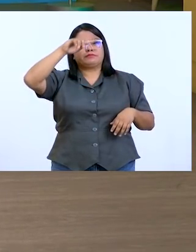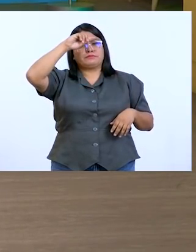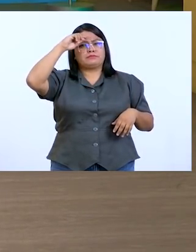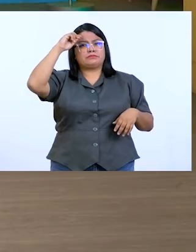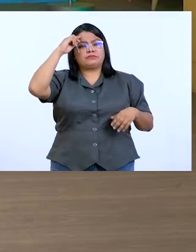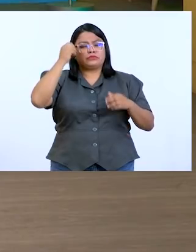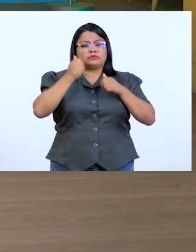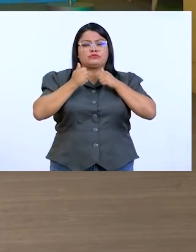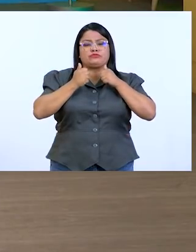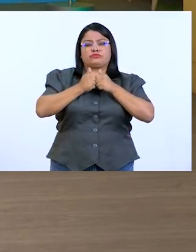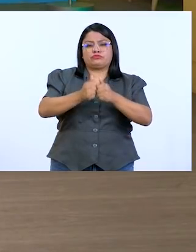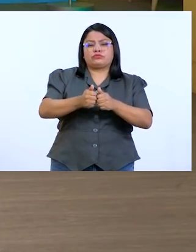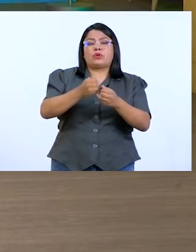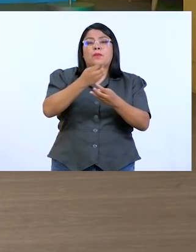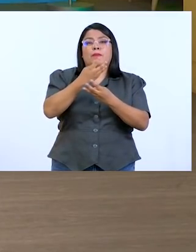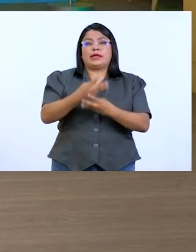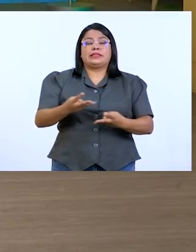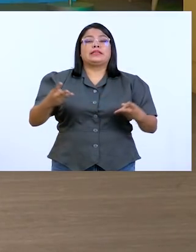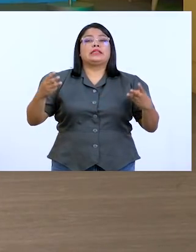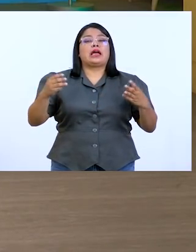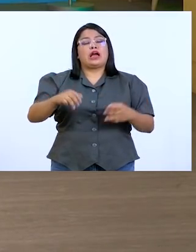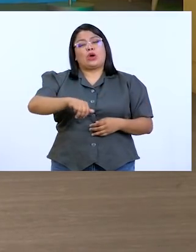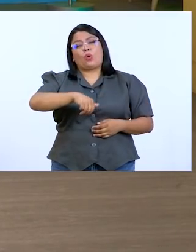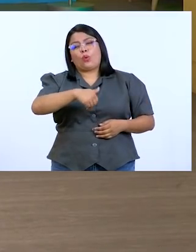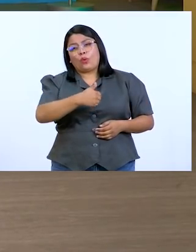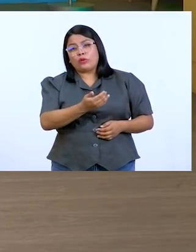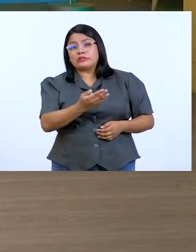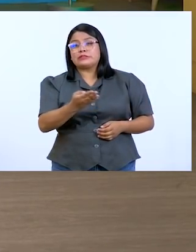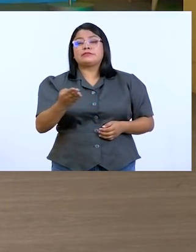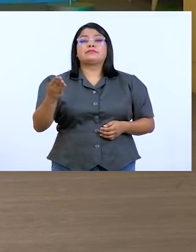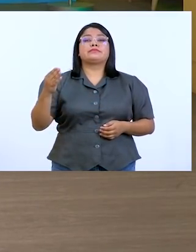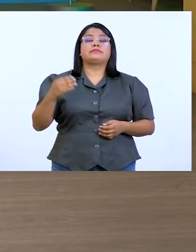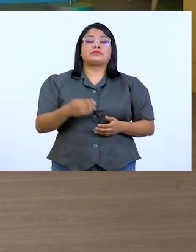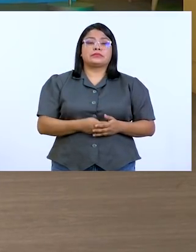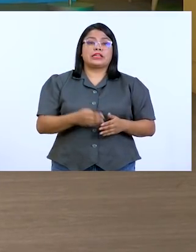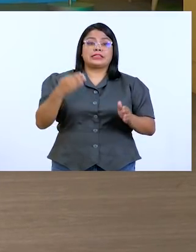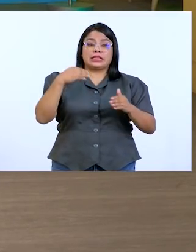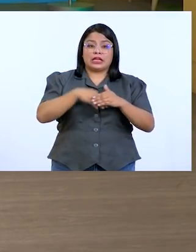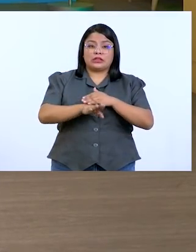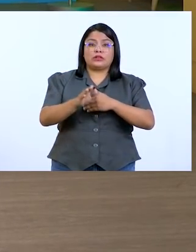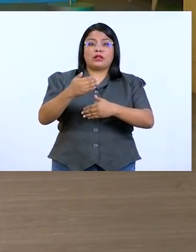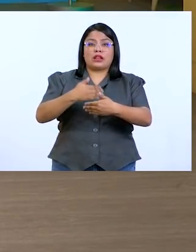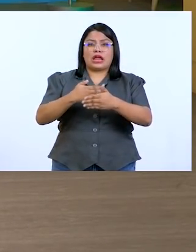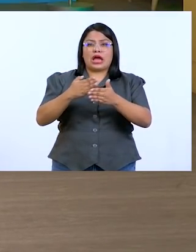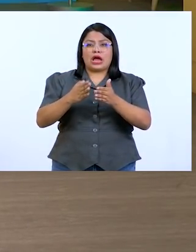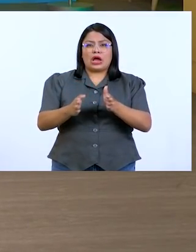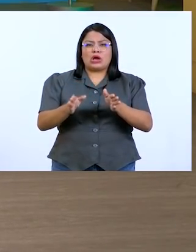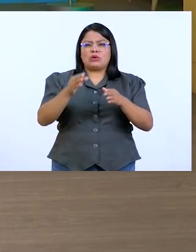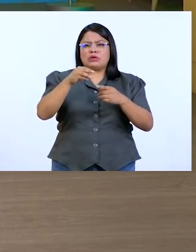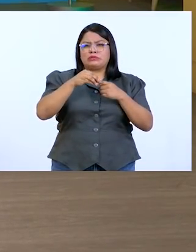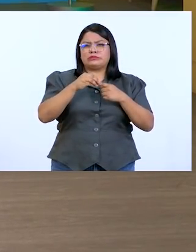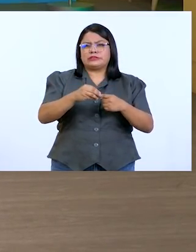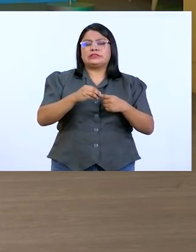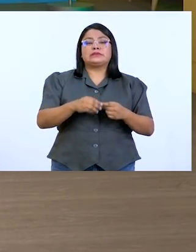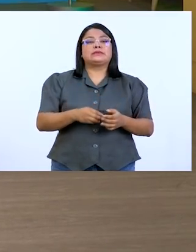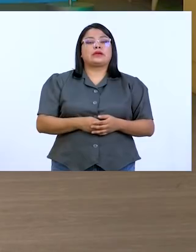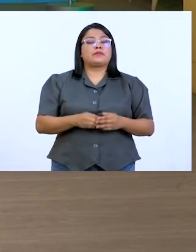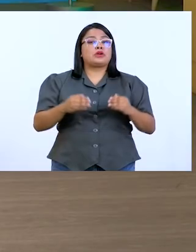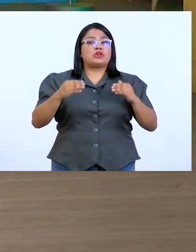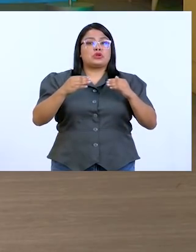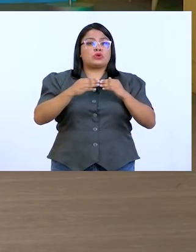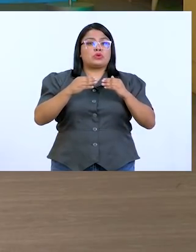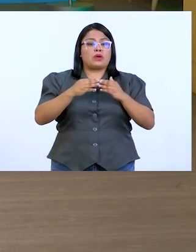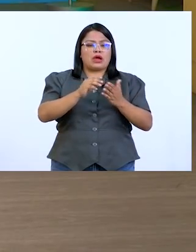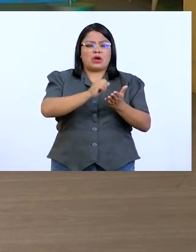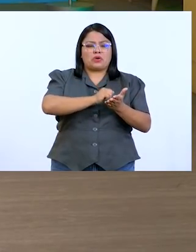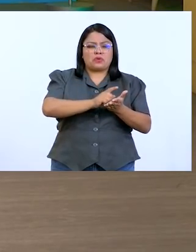poder trabajar en conjunto con otros materiales, con otras herramientas que tenemos dentro del aula en situaciones específicas, pero también